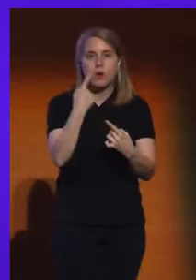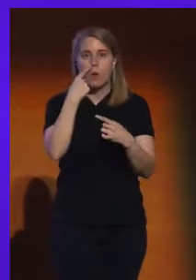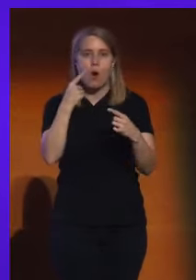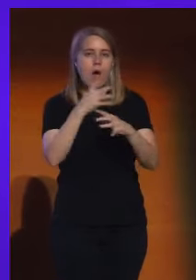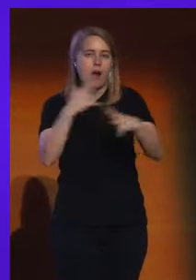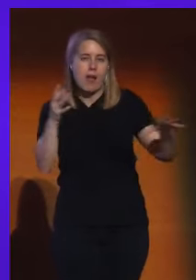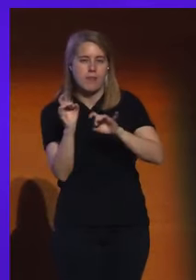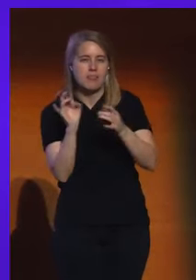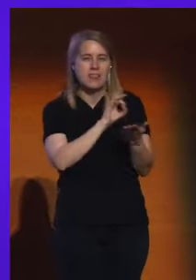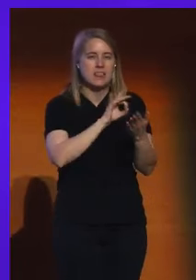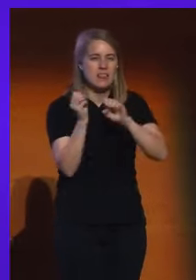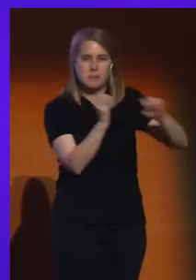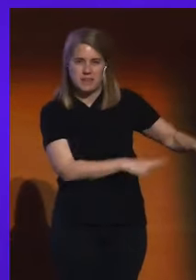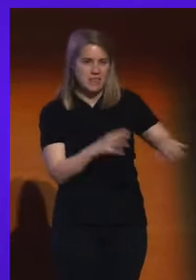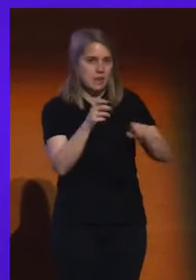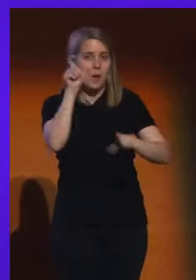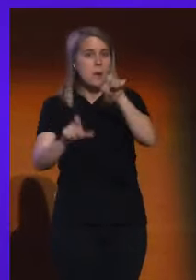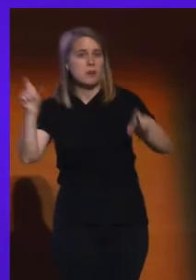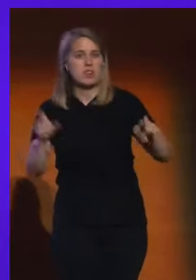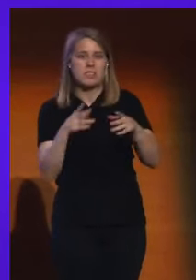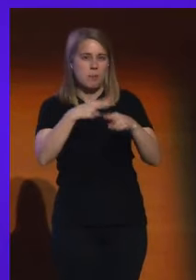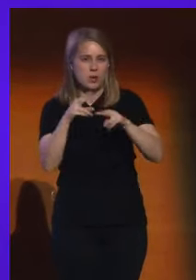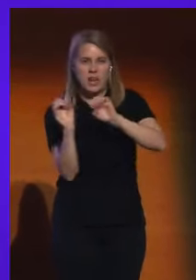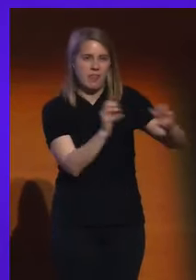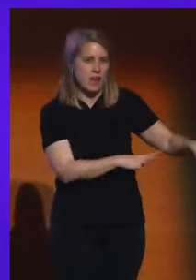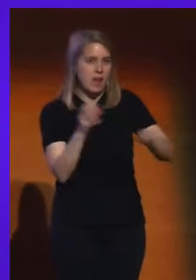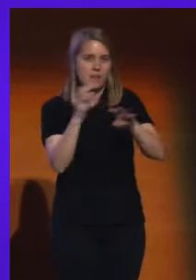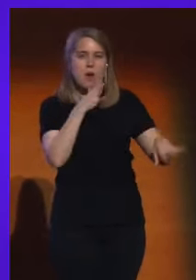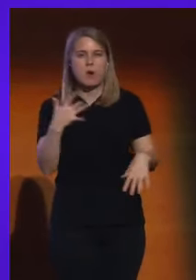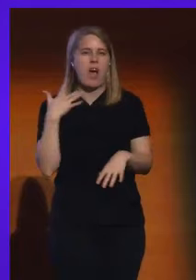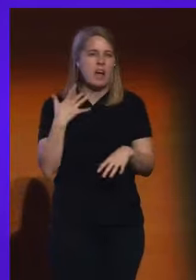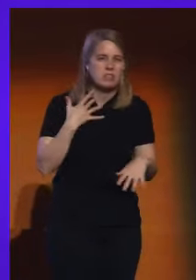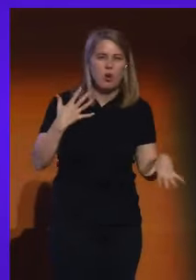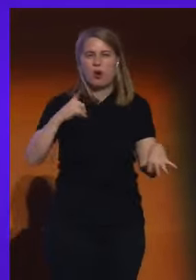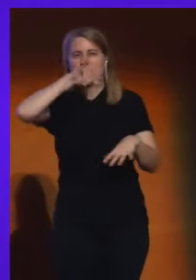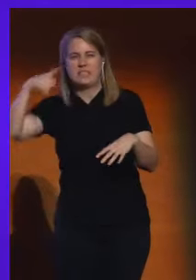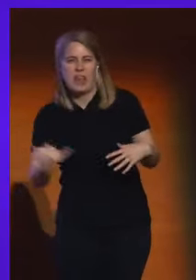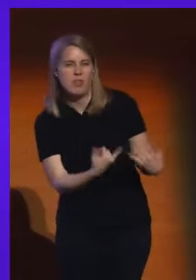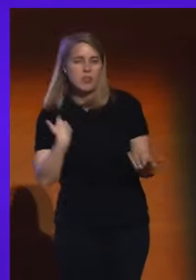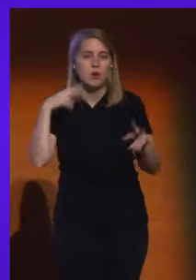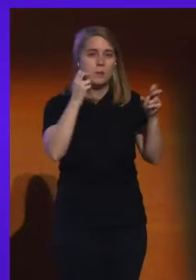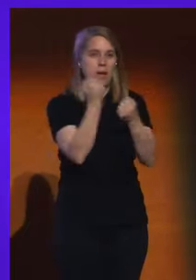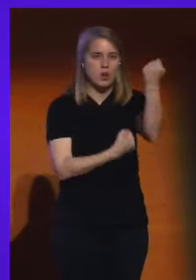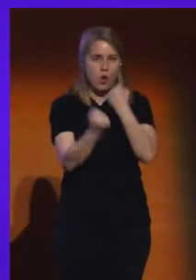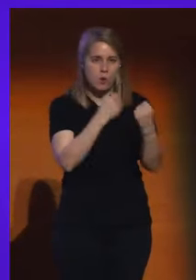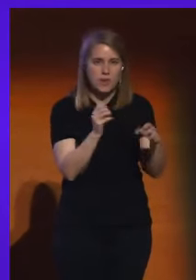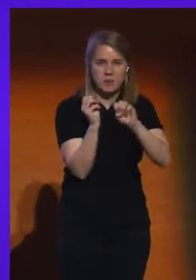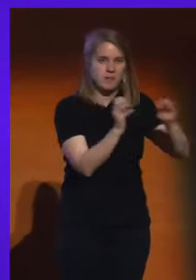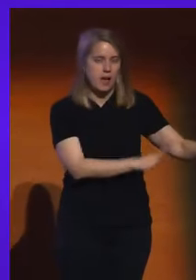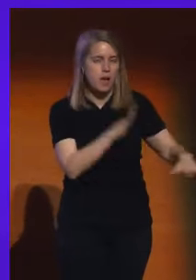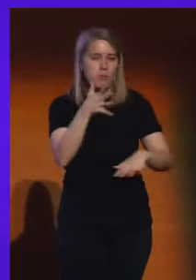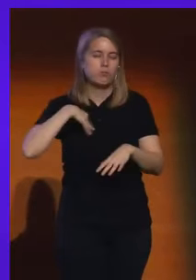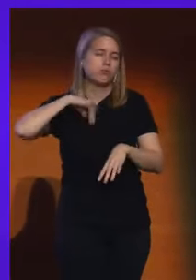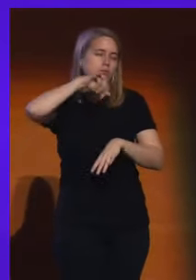Dimisión. Gente que huía de la política por asco y por hastío, que dimitía de la economía por